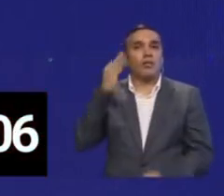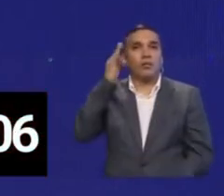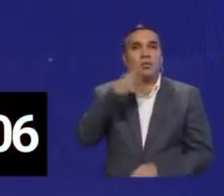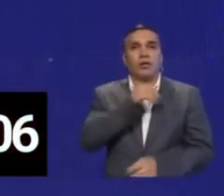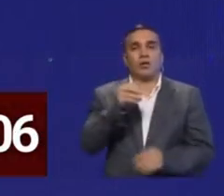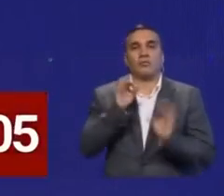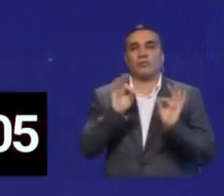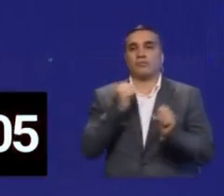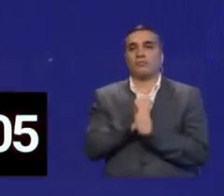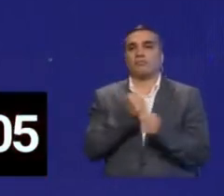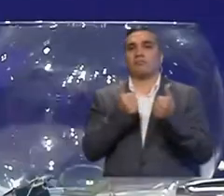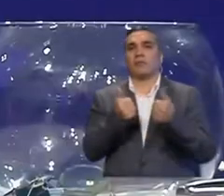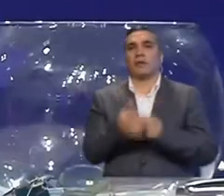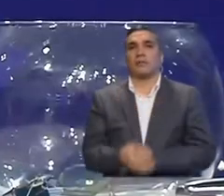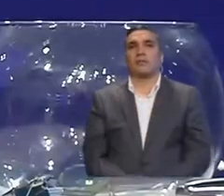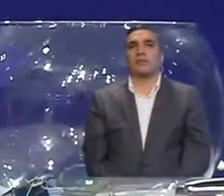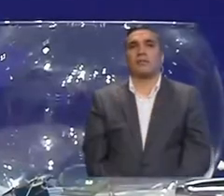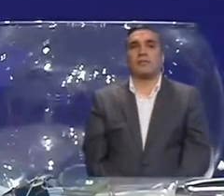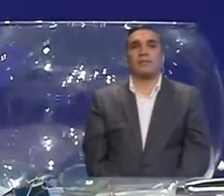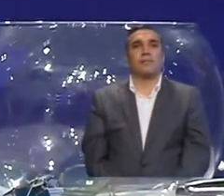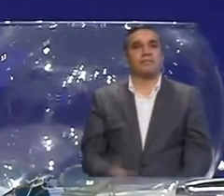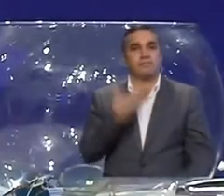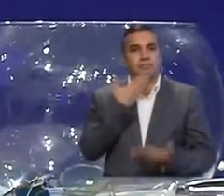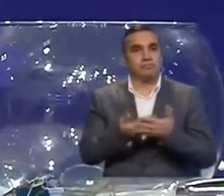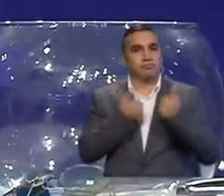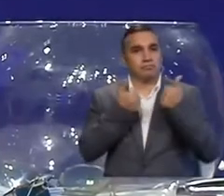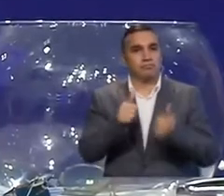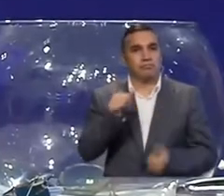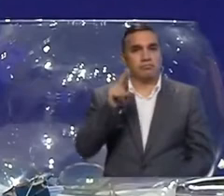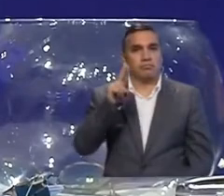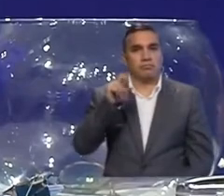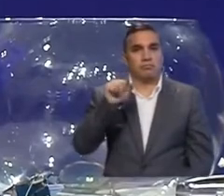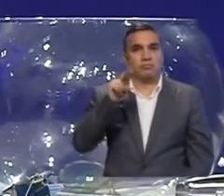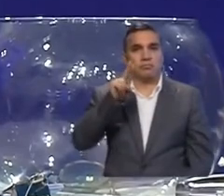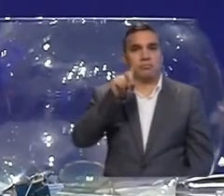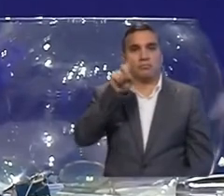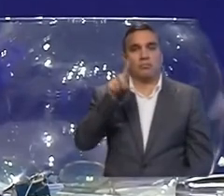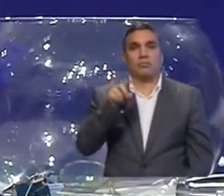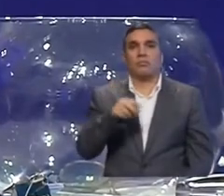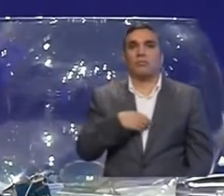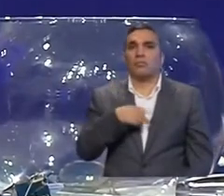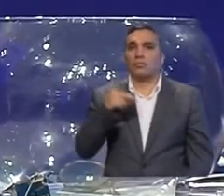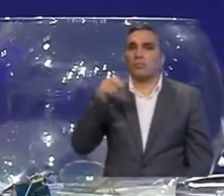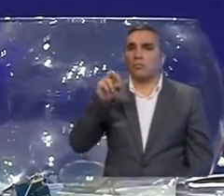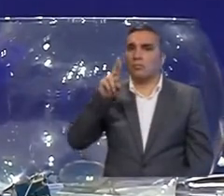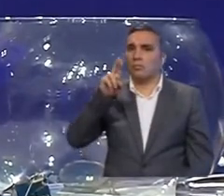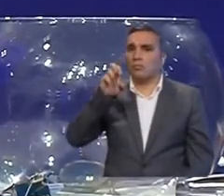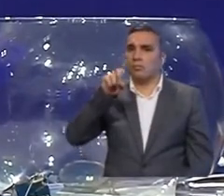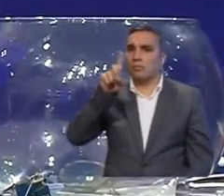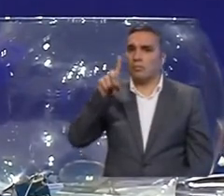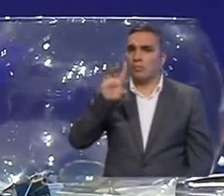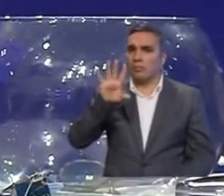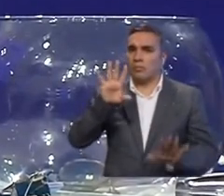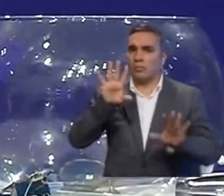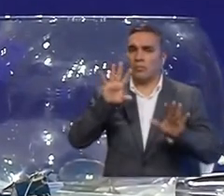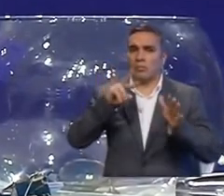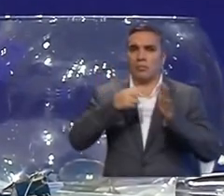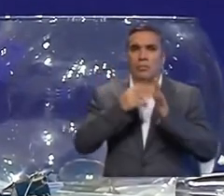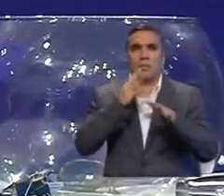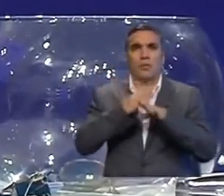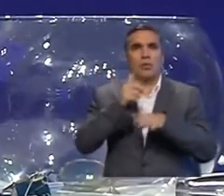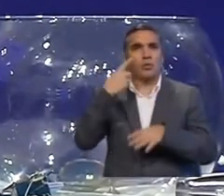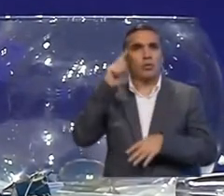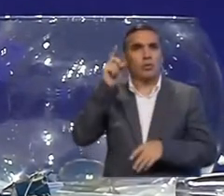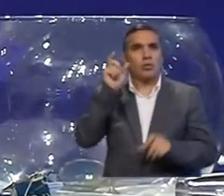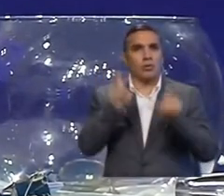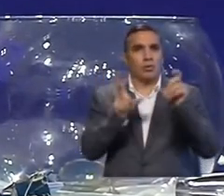la dignidad. Gracias, candidato Arauz. Candidato Pérez, ¿no es muy ambicioso e iluso hablar de 1 millón